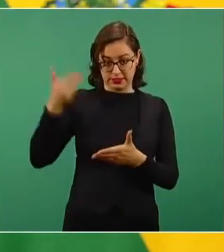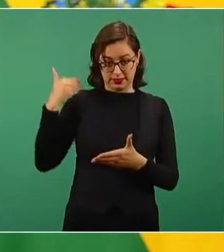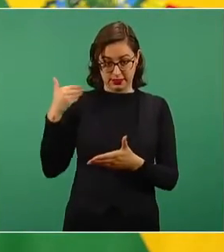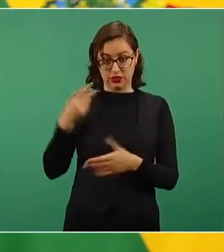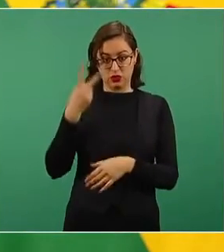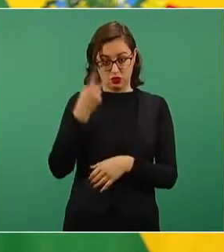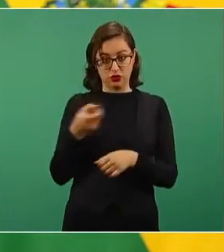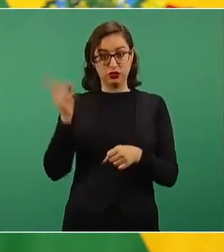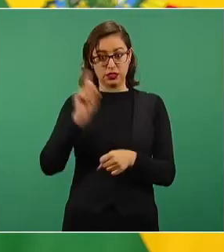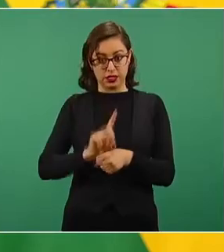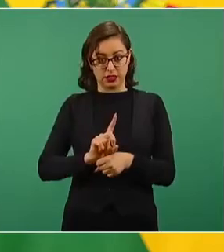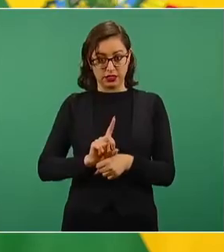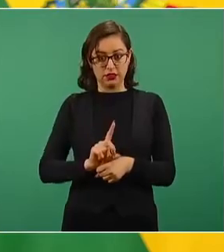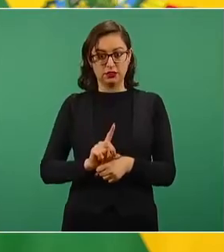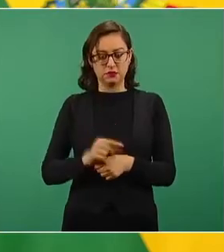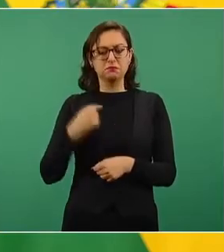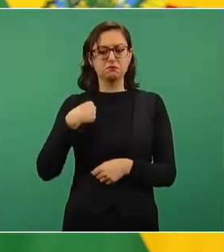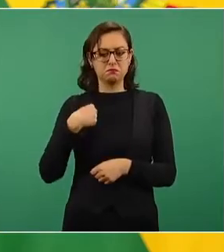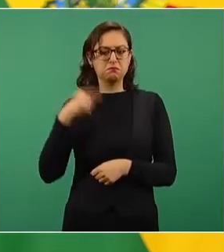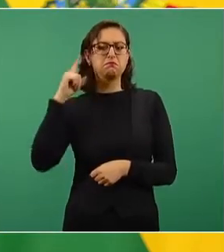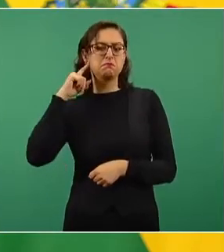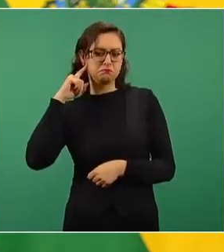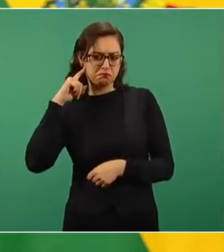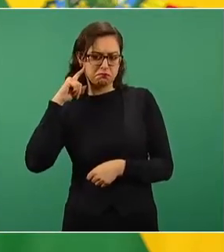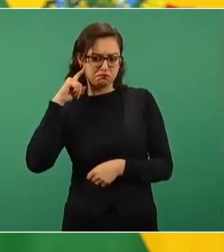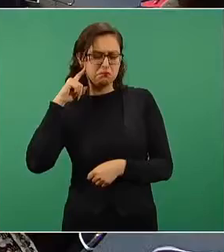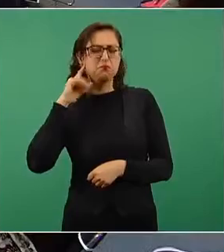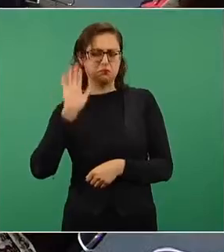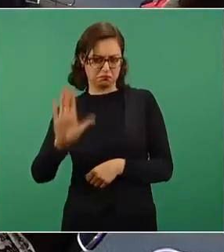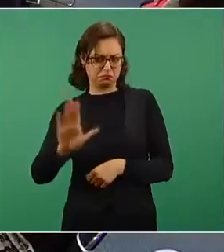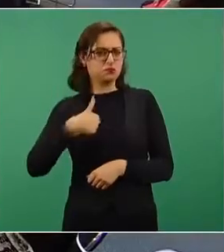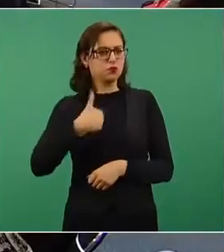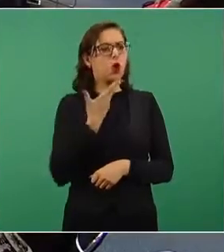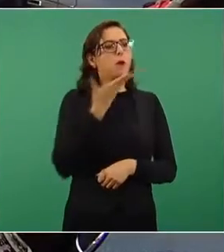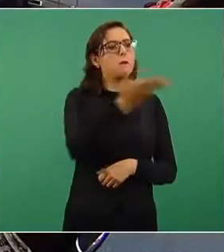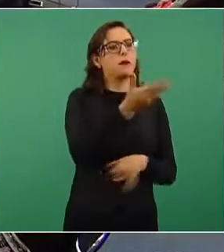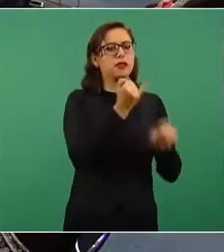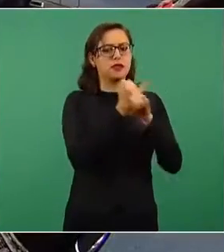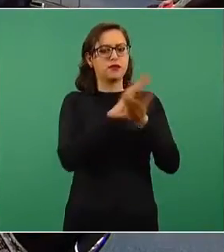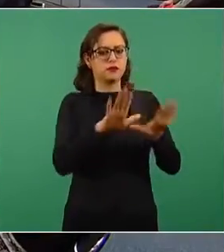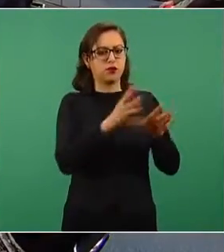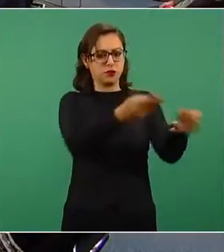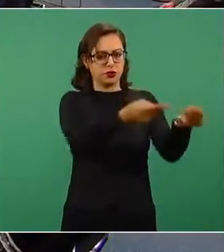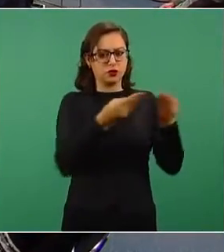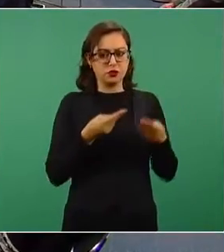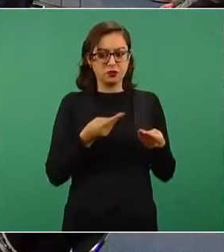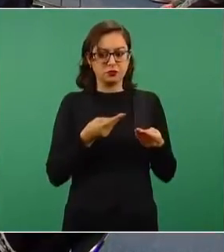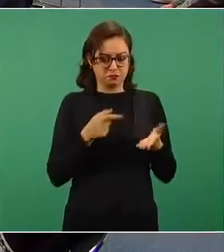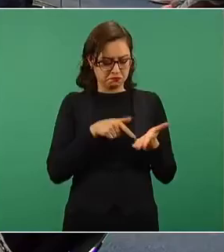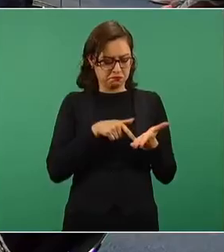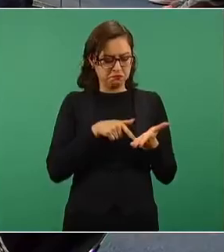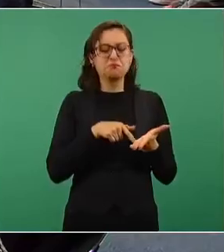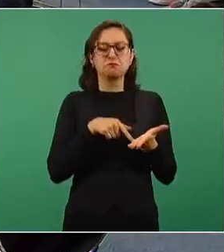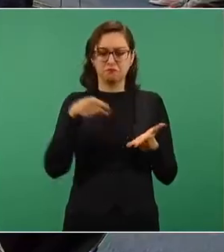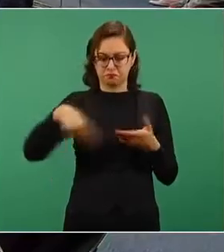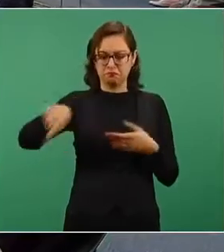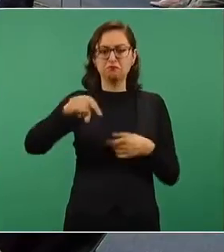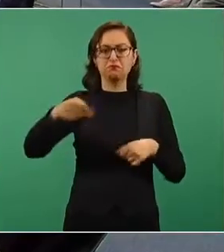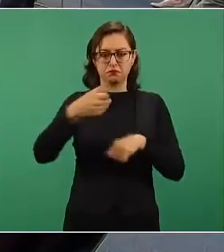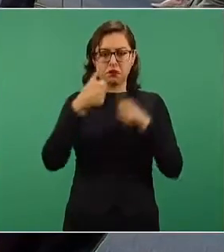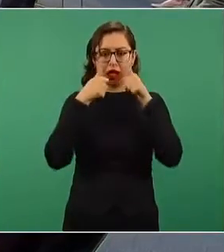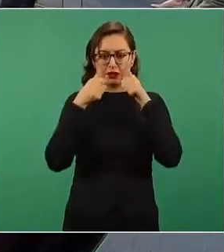2 días, yo pedí información, me dijeron de que se están atendiendo a los